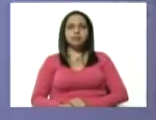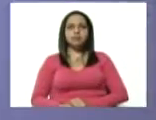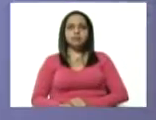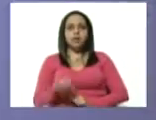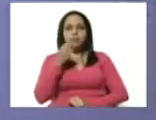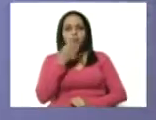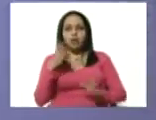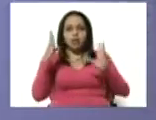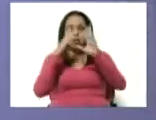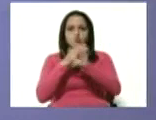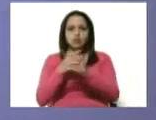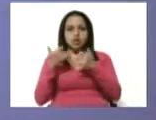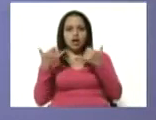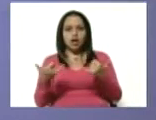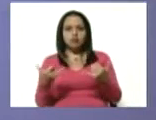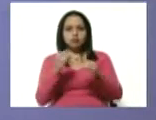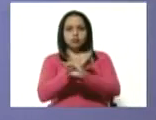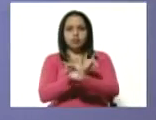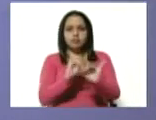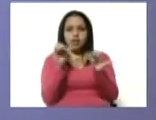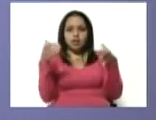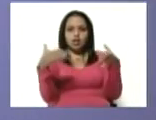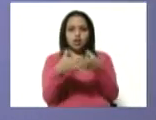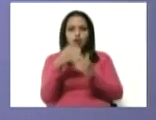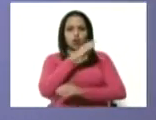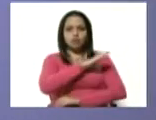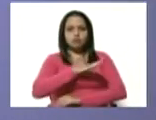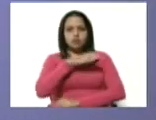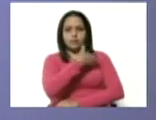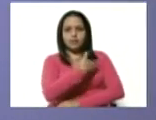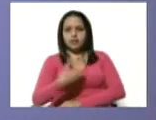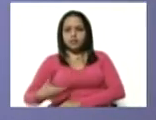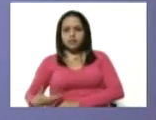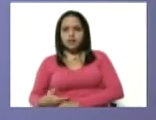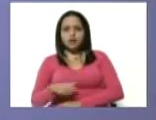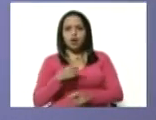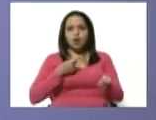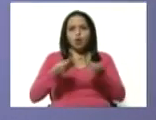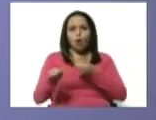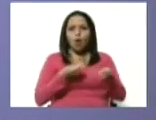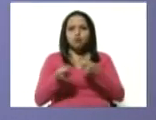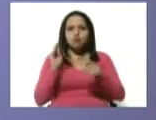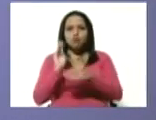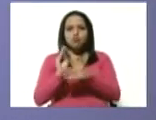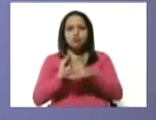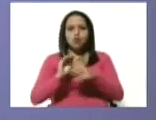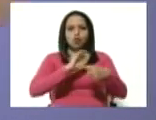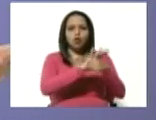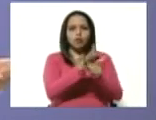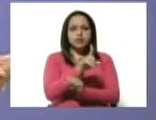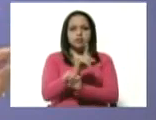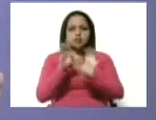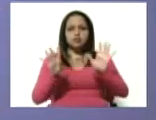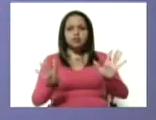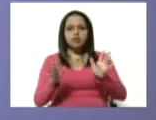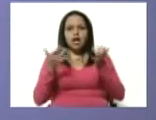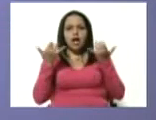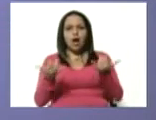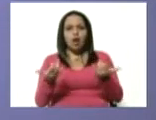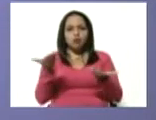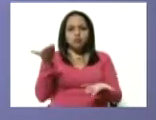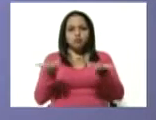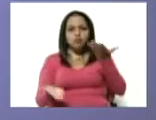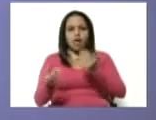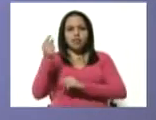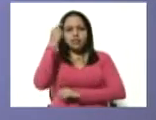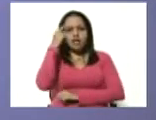Muy buenas noches. Acaba de concluir la reunión de la Comisión Presidencial para el Seguimiento, Control y Prevención del COVID-19. El balance de este día,